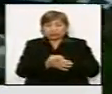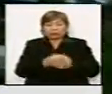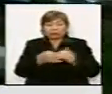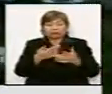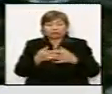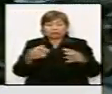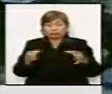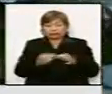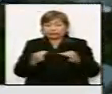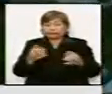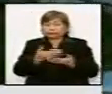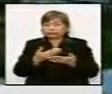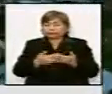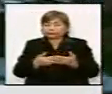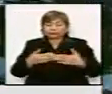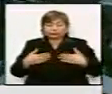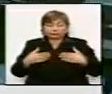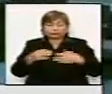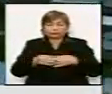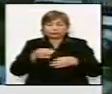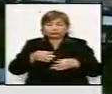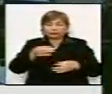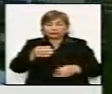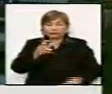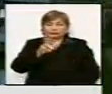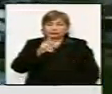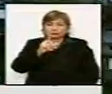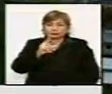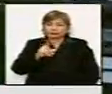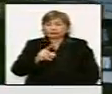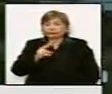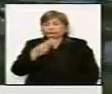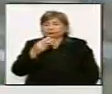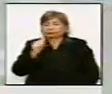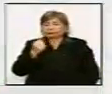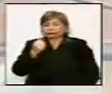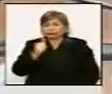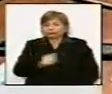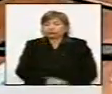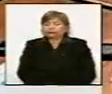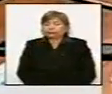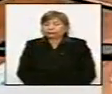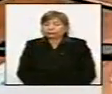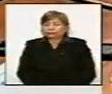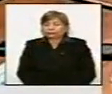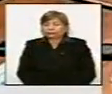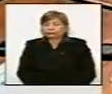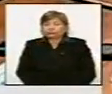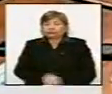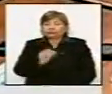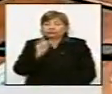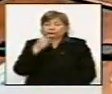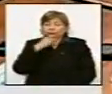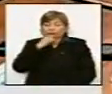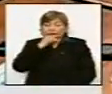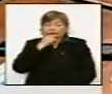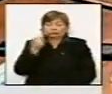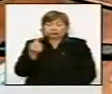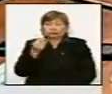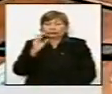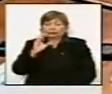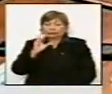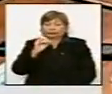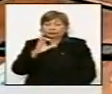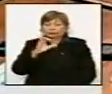ampliación según decreto supremo se amplió hasta el 31 de diciembre del 2010. Si el COFOPRI indica de que no